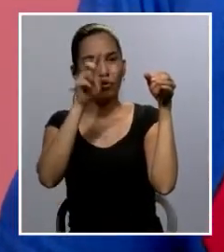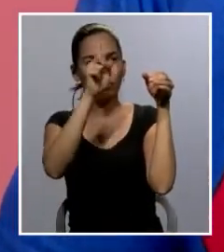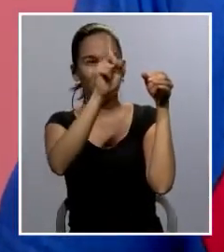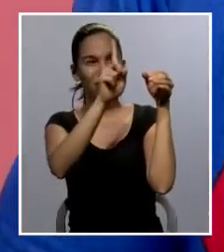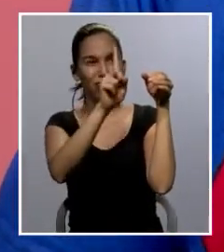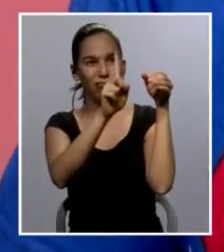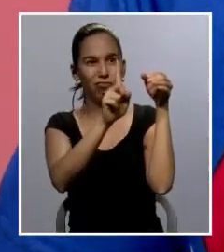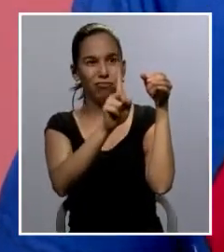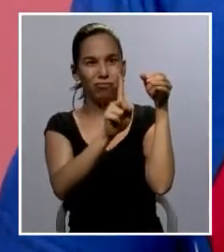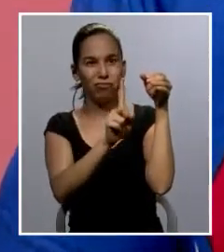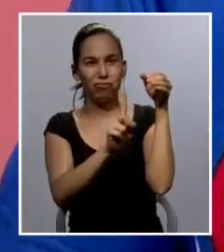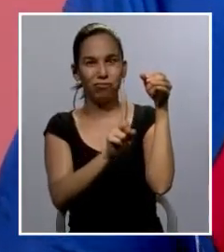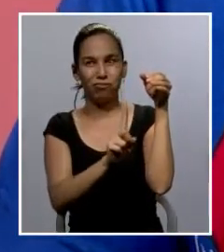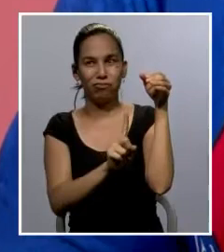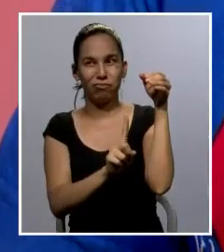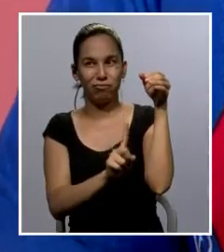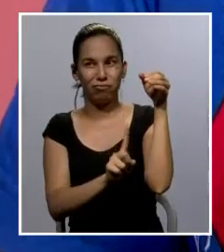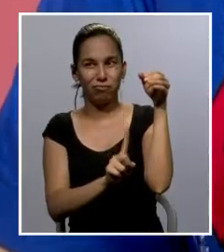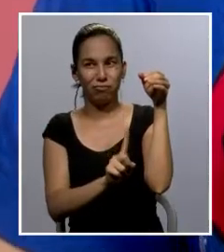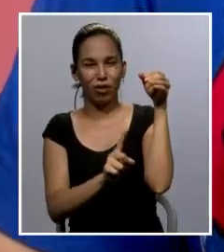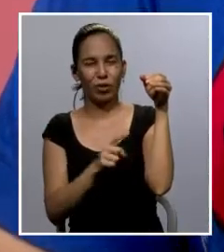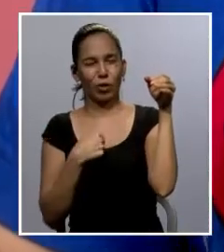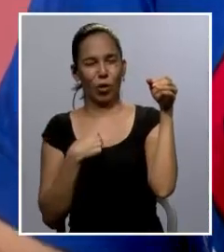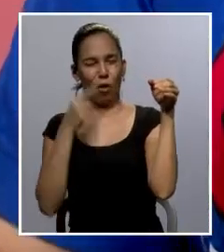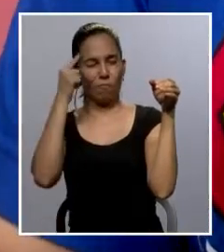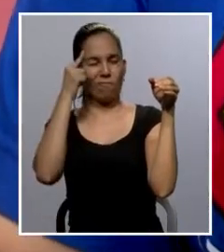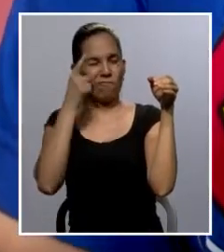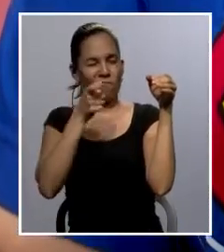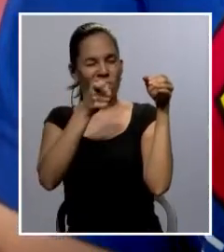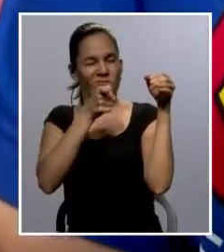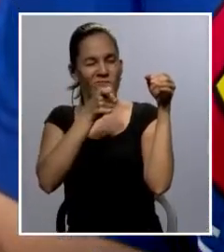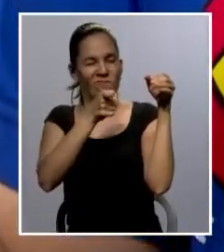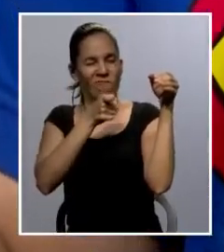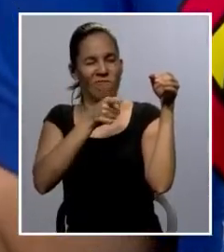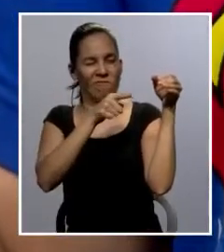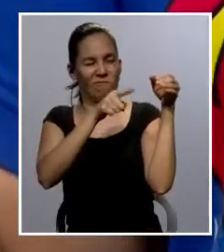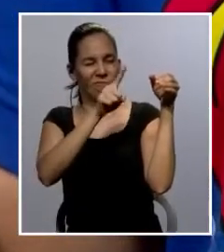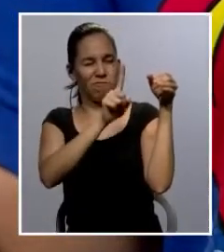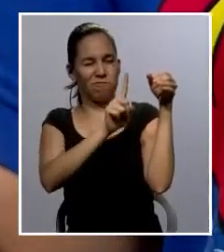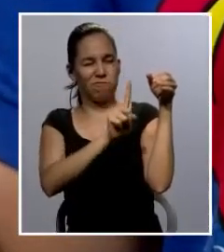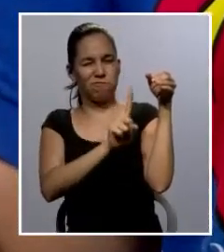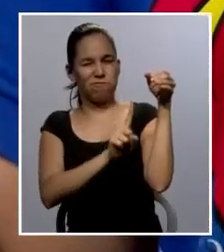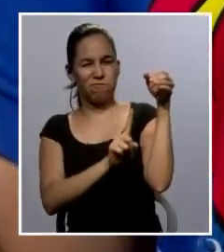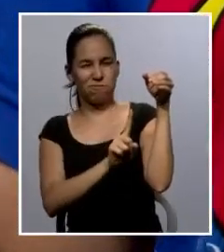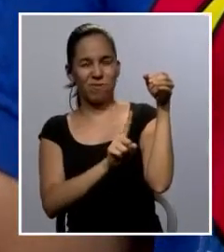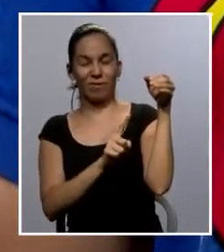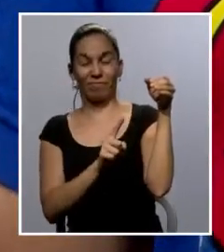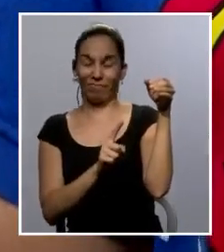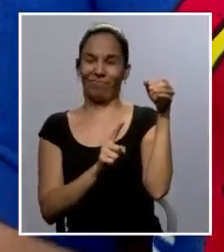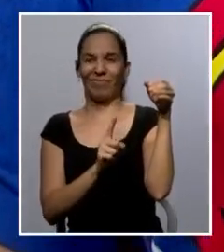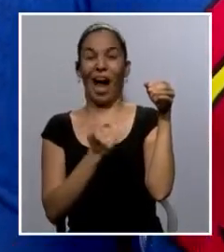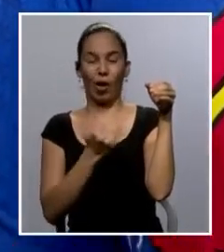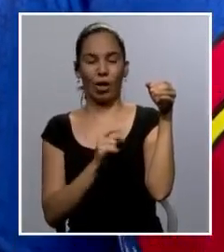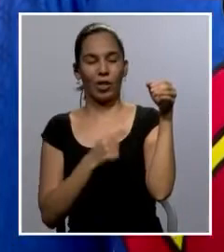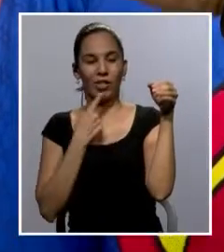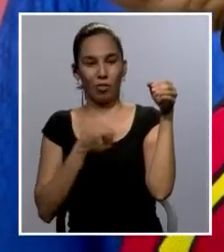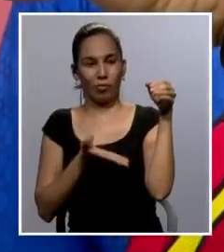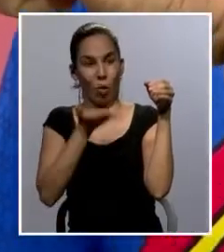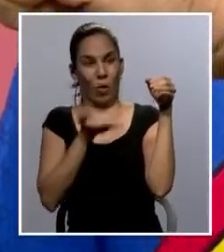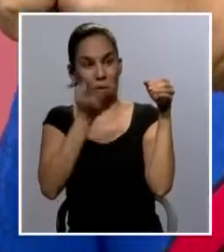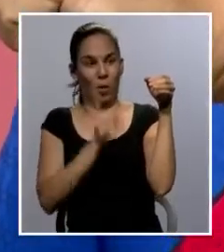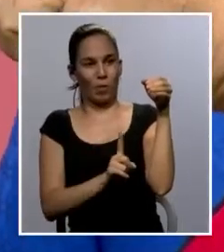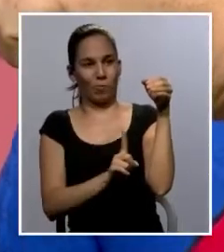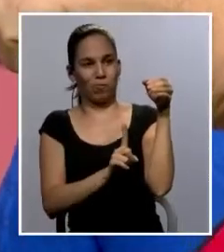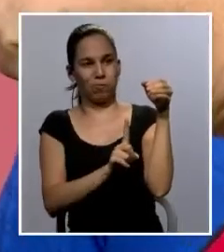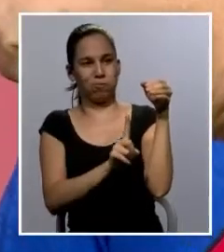el palito de fósforos? Ajá. Muy bien. Súper rachido. Ahora, suba, palito, suba,